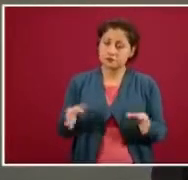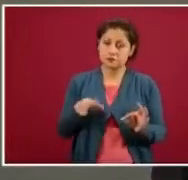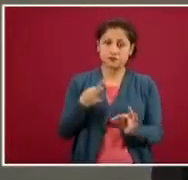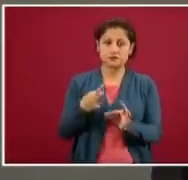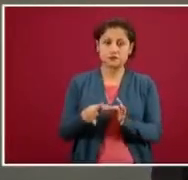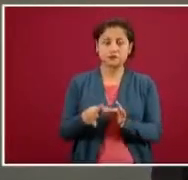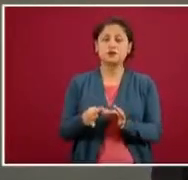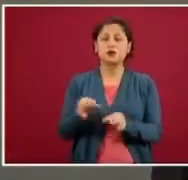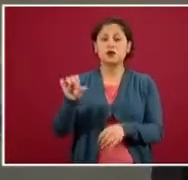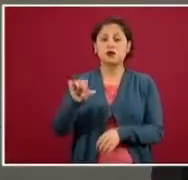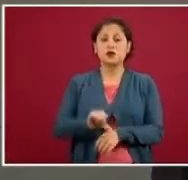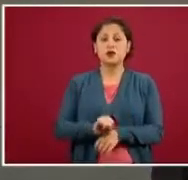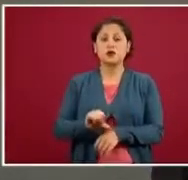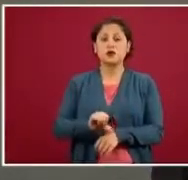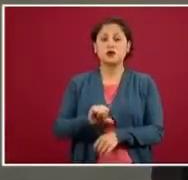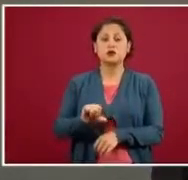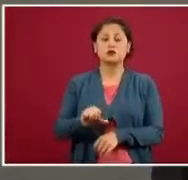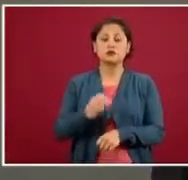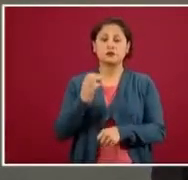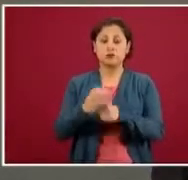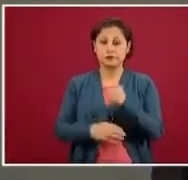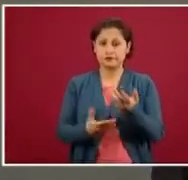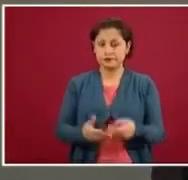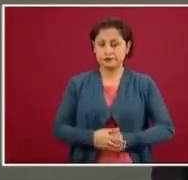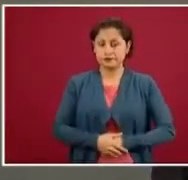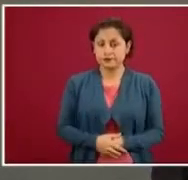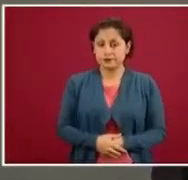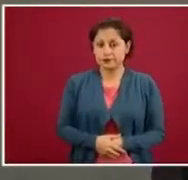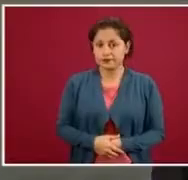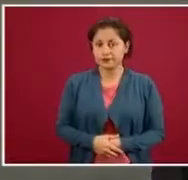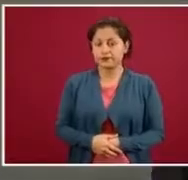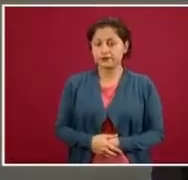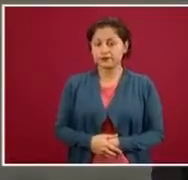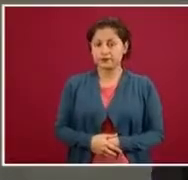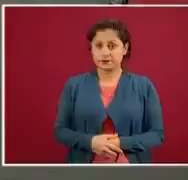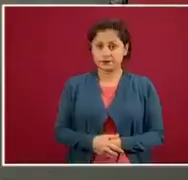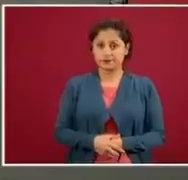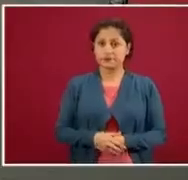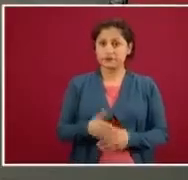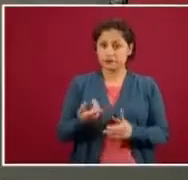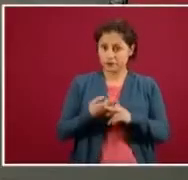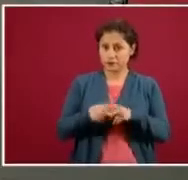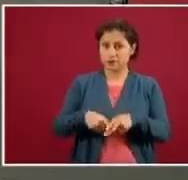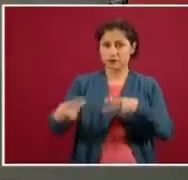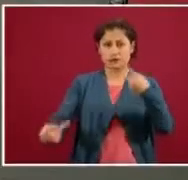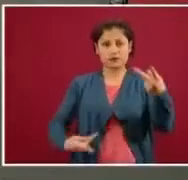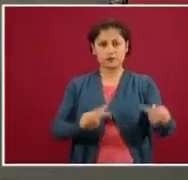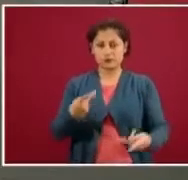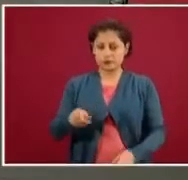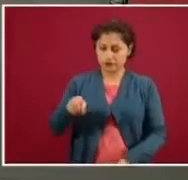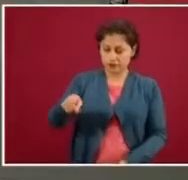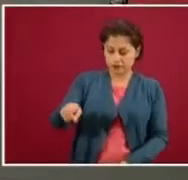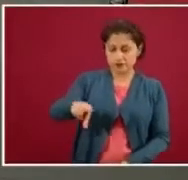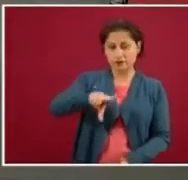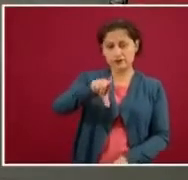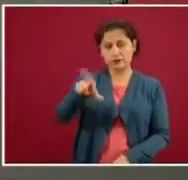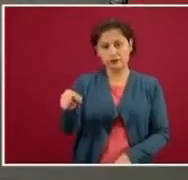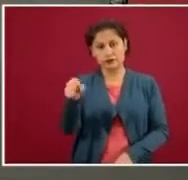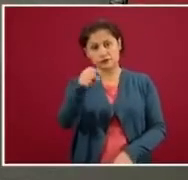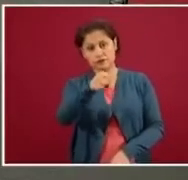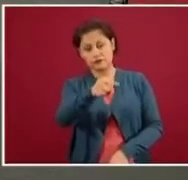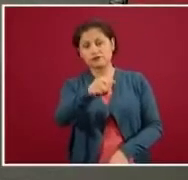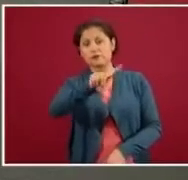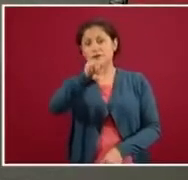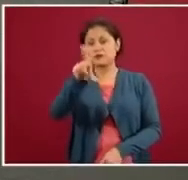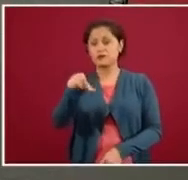día de hoy. Muchas gracias, doctora Lumía. Pues vamos a abrir a preguntas. Empecemos con usted, luego para acá con usted,